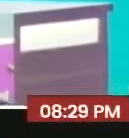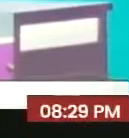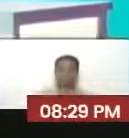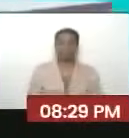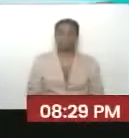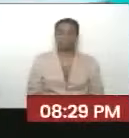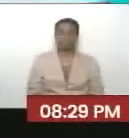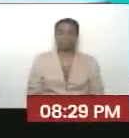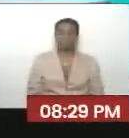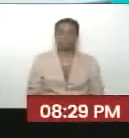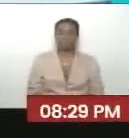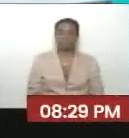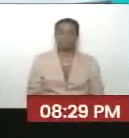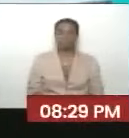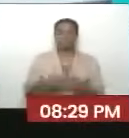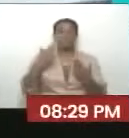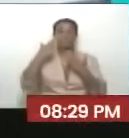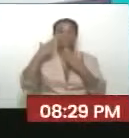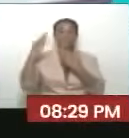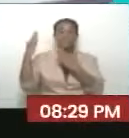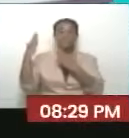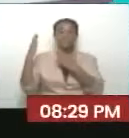Cinco consensos surgieron